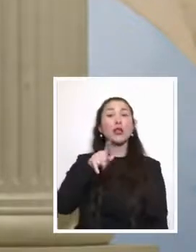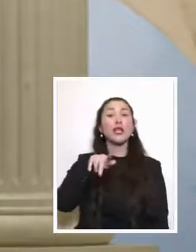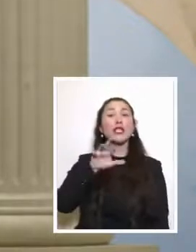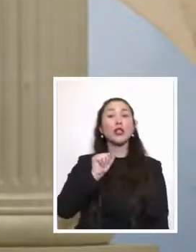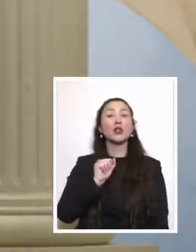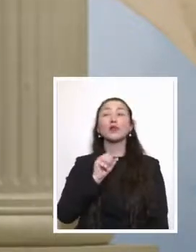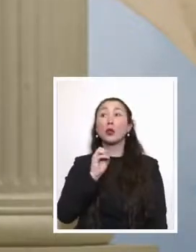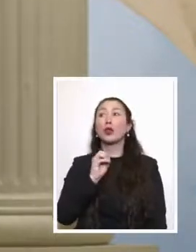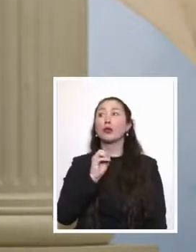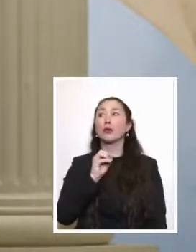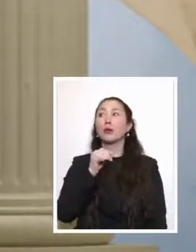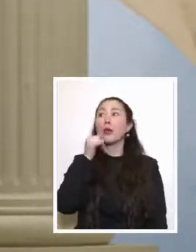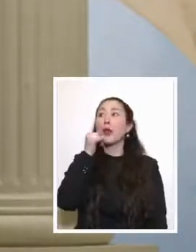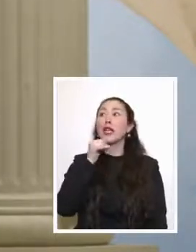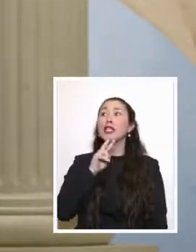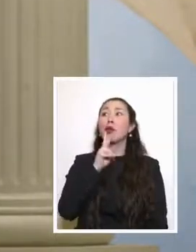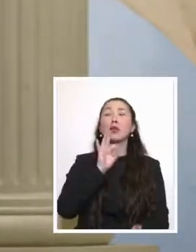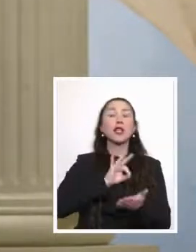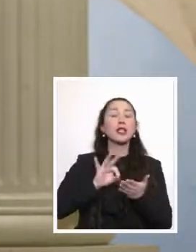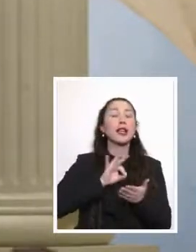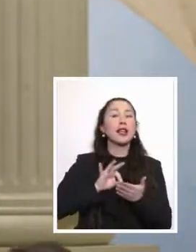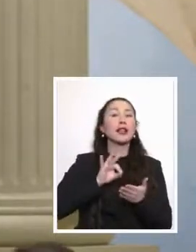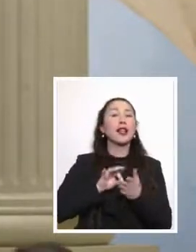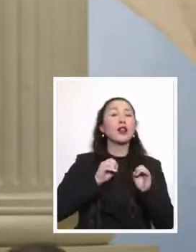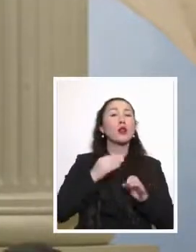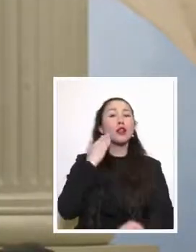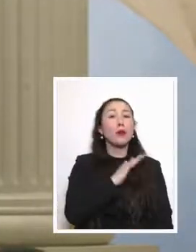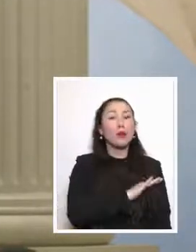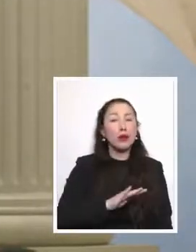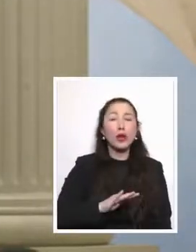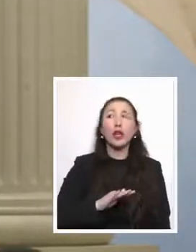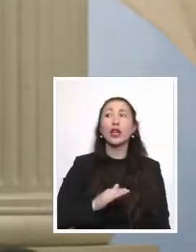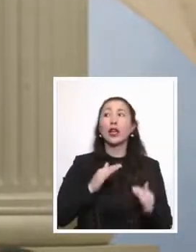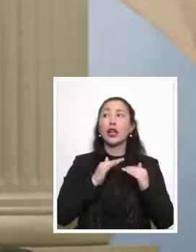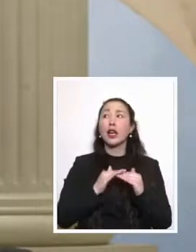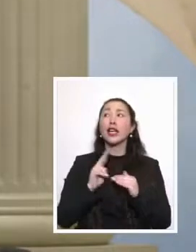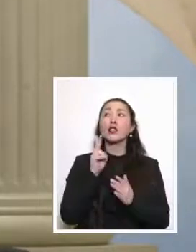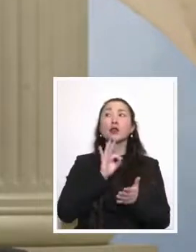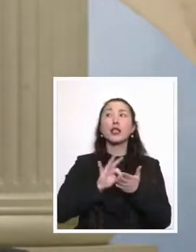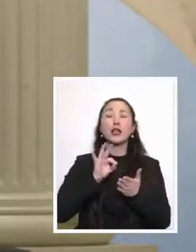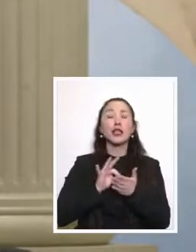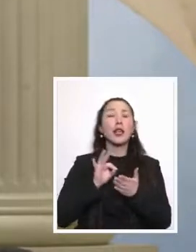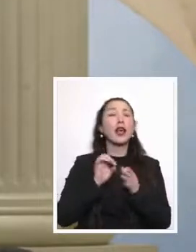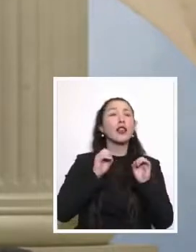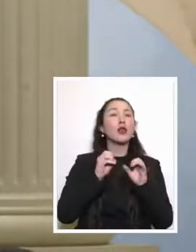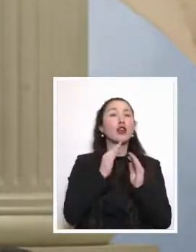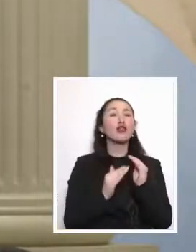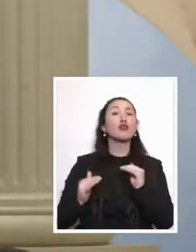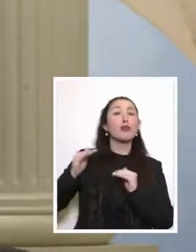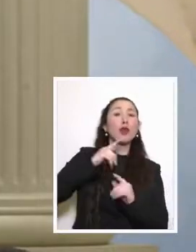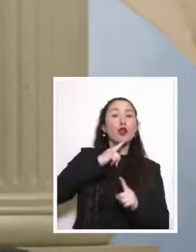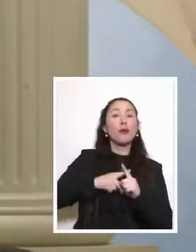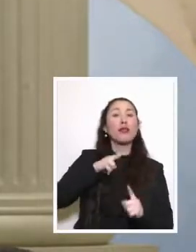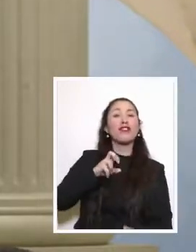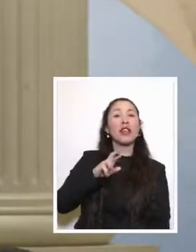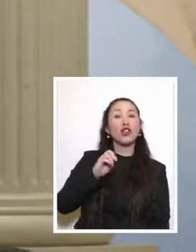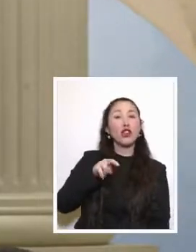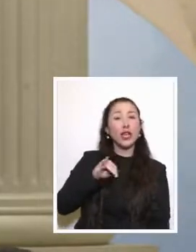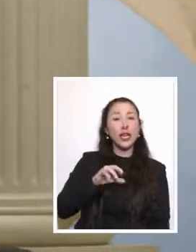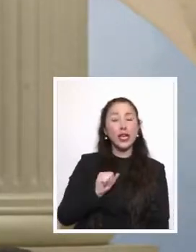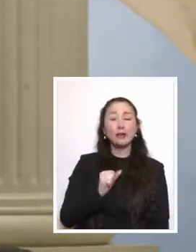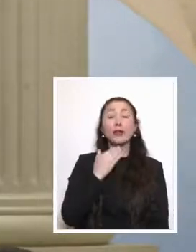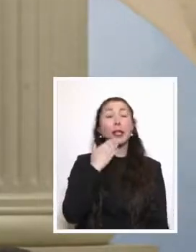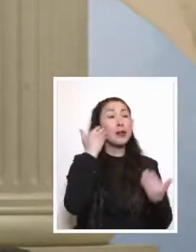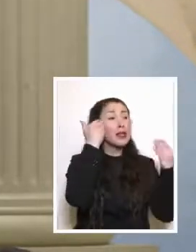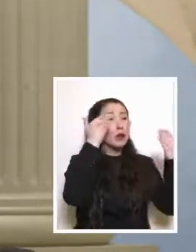subsecretarias de Educación Parvularia, María Isabel Díaz, la subsecretaria de Educación Superior, doña Verónica Figueroa. Saludar también